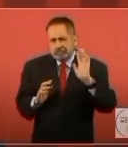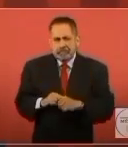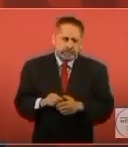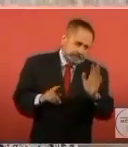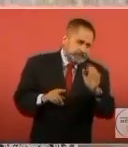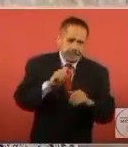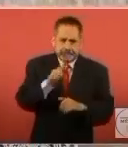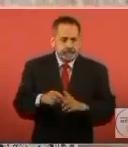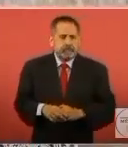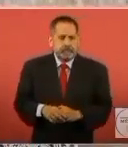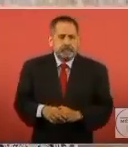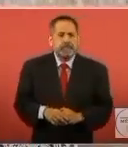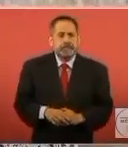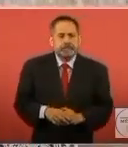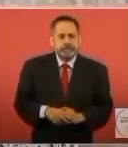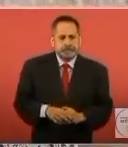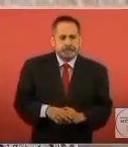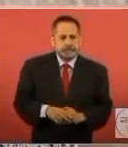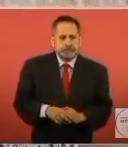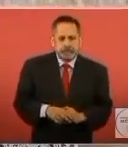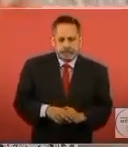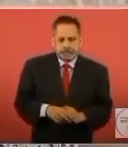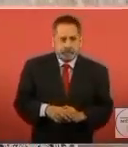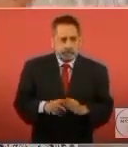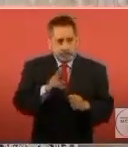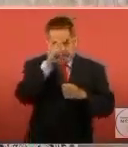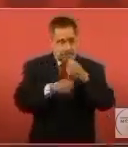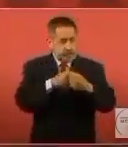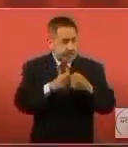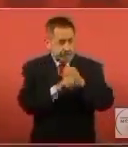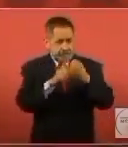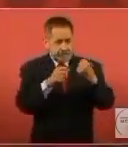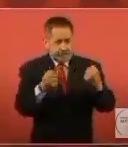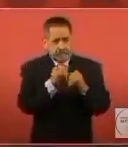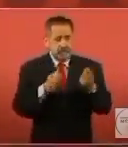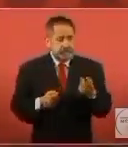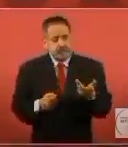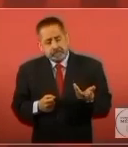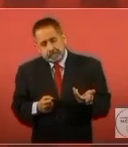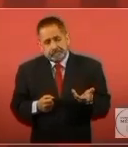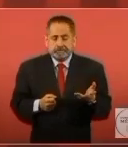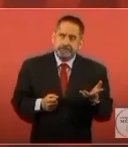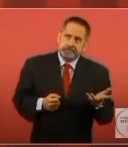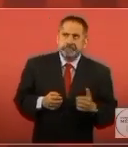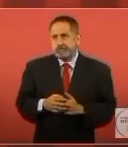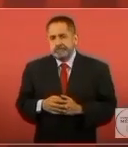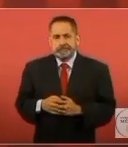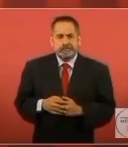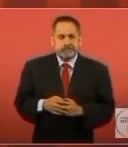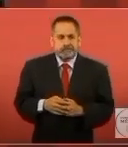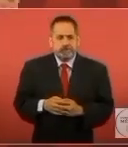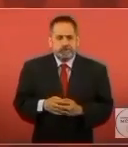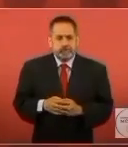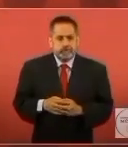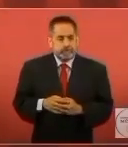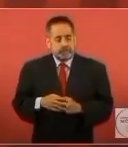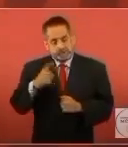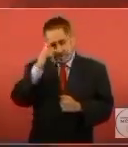También, bueno, si la violencia se concibe de manera